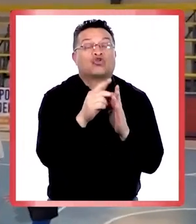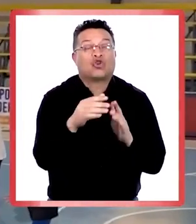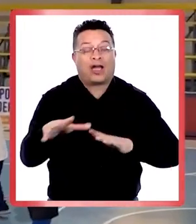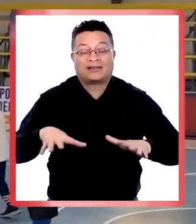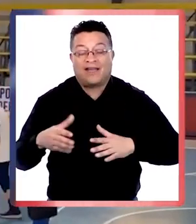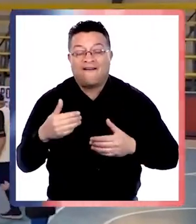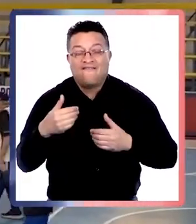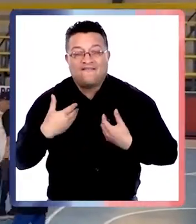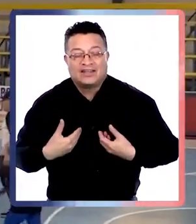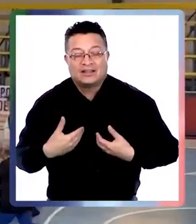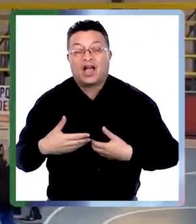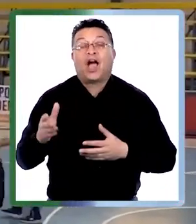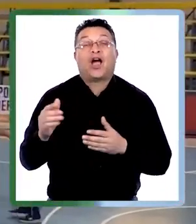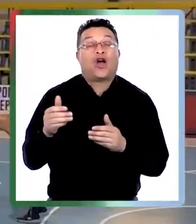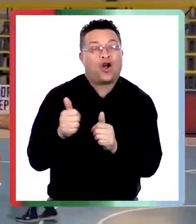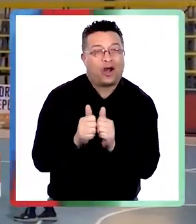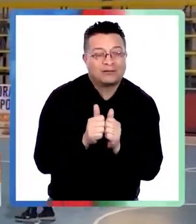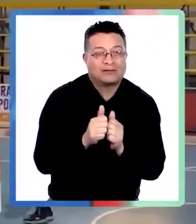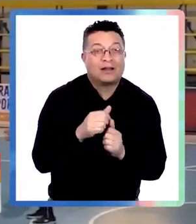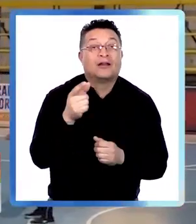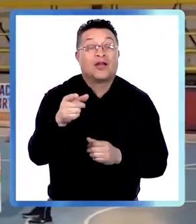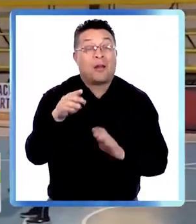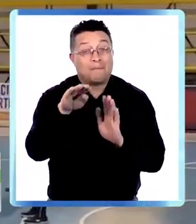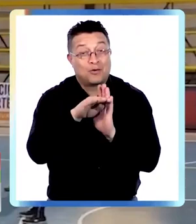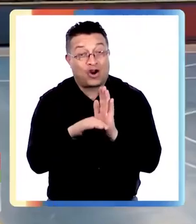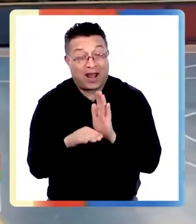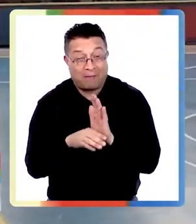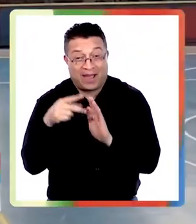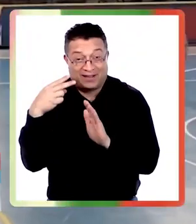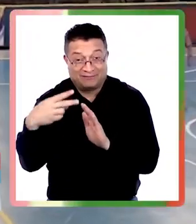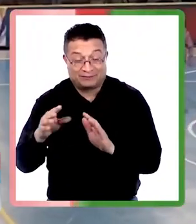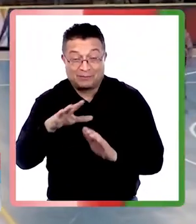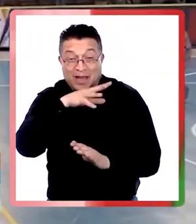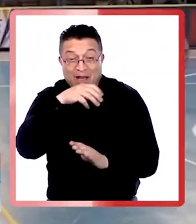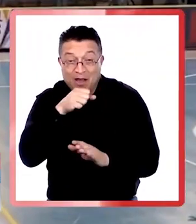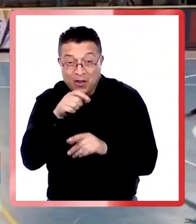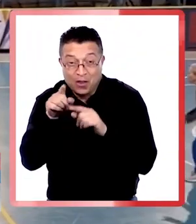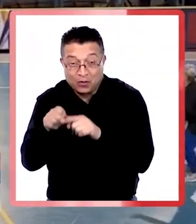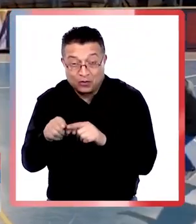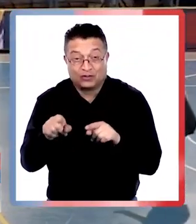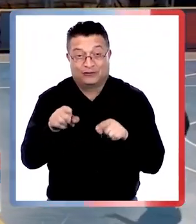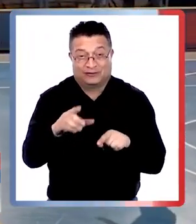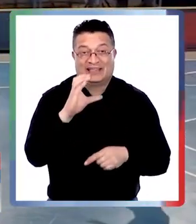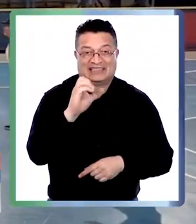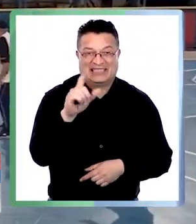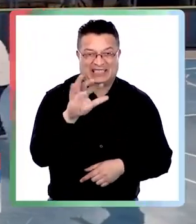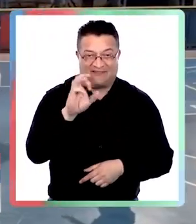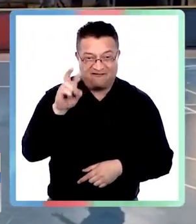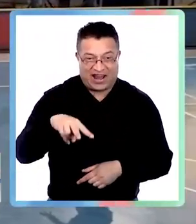el compañerismo, los integrantes del programa Más Adultos Mayores Autovalentes del CESFAM